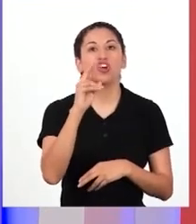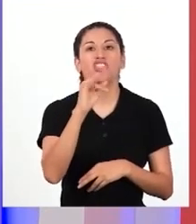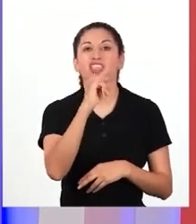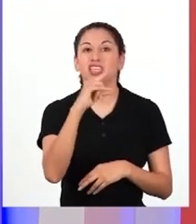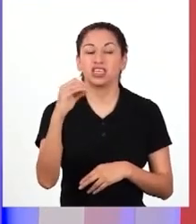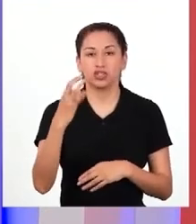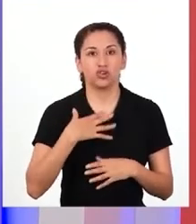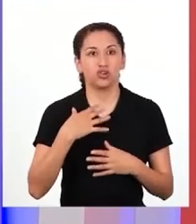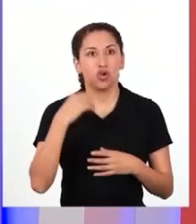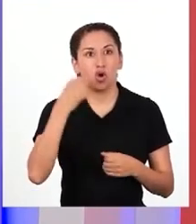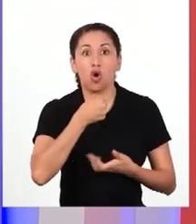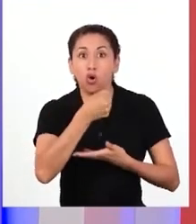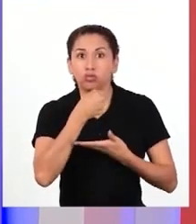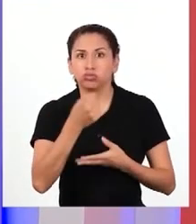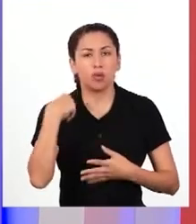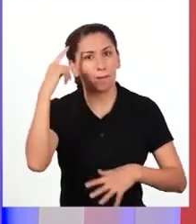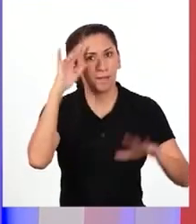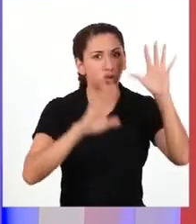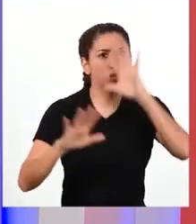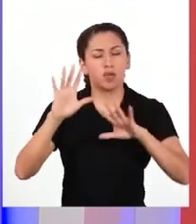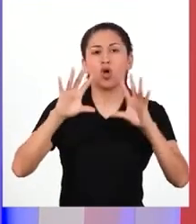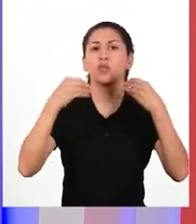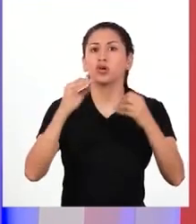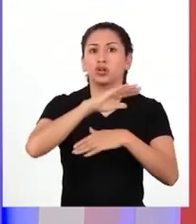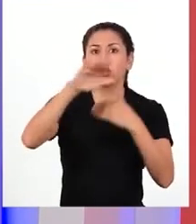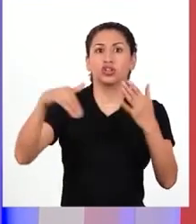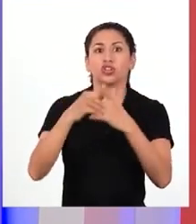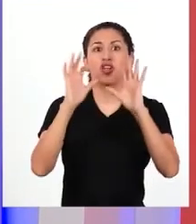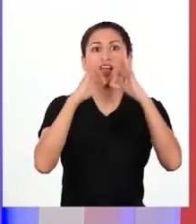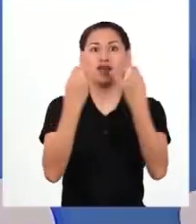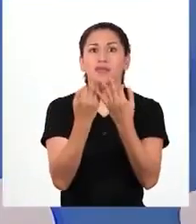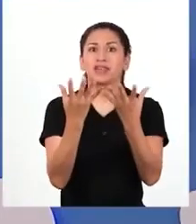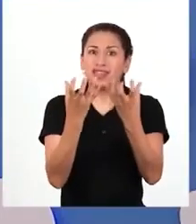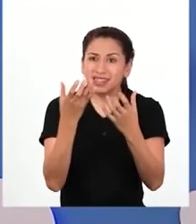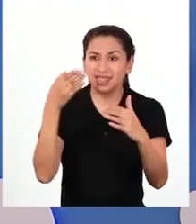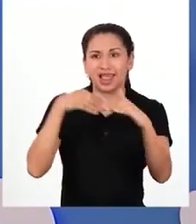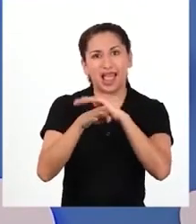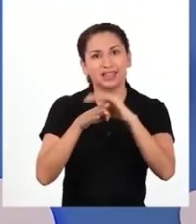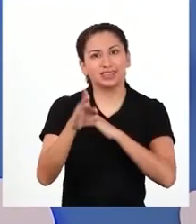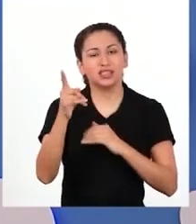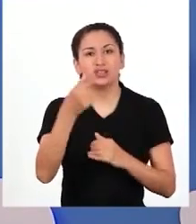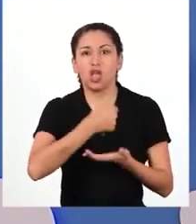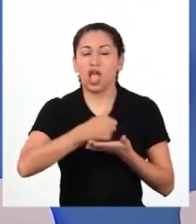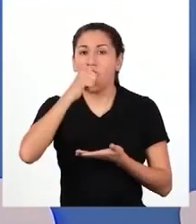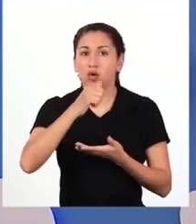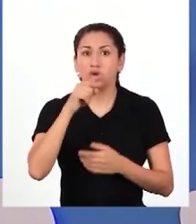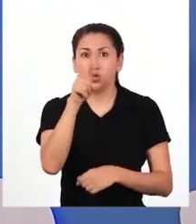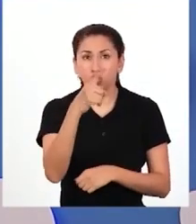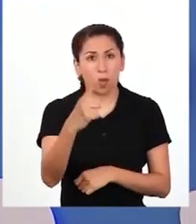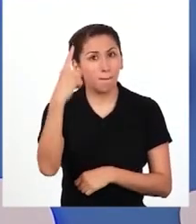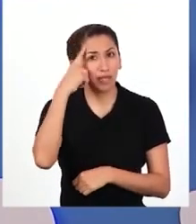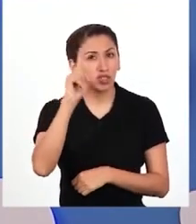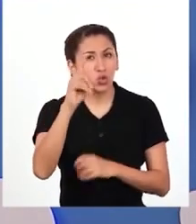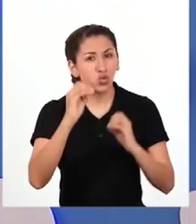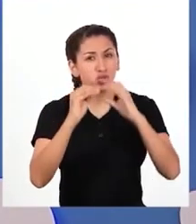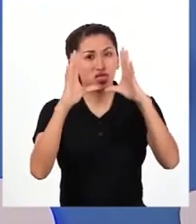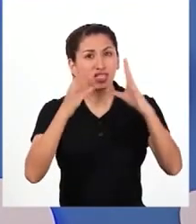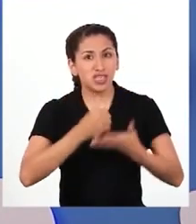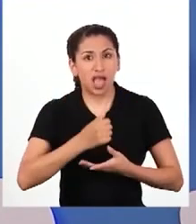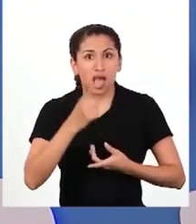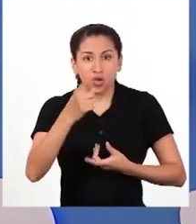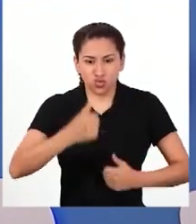preocupado porque todas las familias accedan a agua potable. ¿Te imaginas un día en tu vida sin